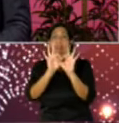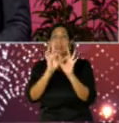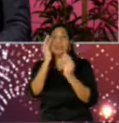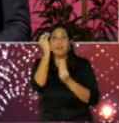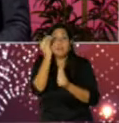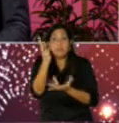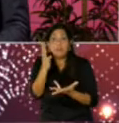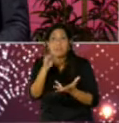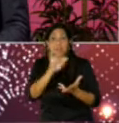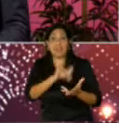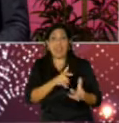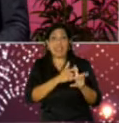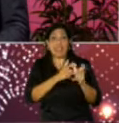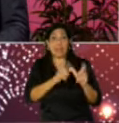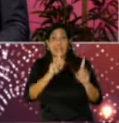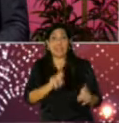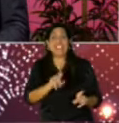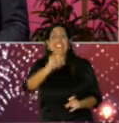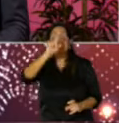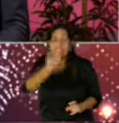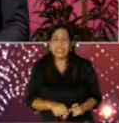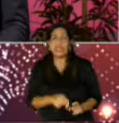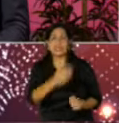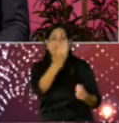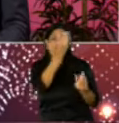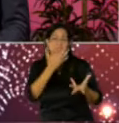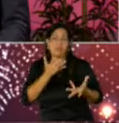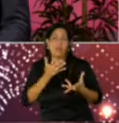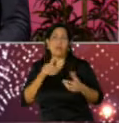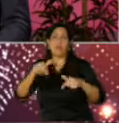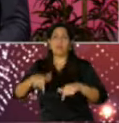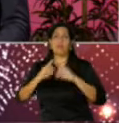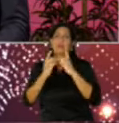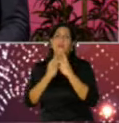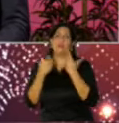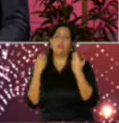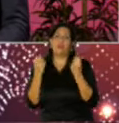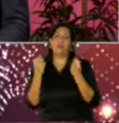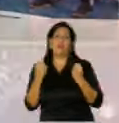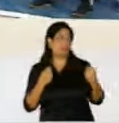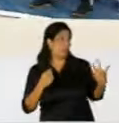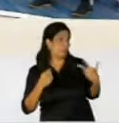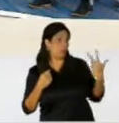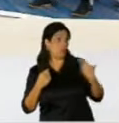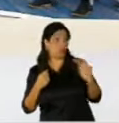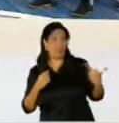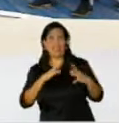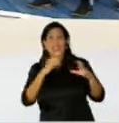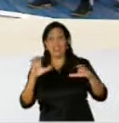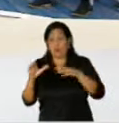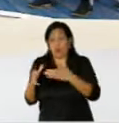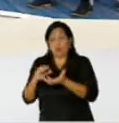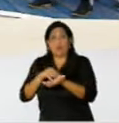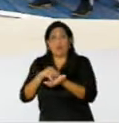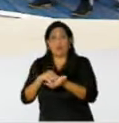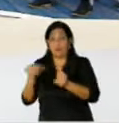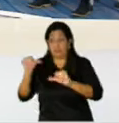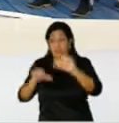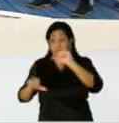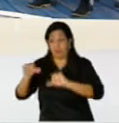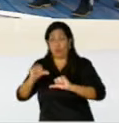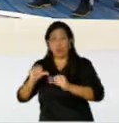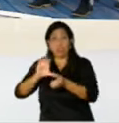las pruebas rápidas en la periferia tienen que llegar al Departamento de Salud para que entonces el doctor Reyes, el doctor Capó, el grupo de trabajadores del científico del Centro